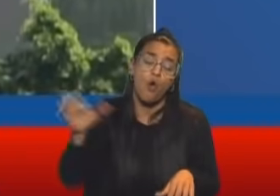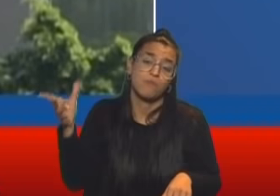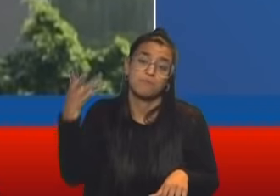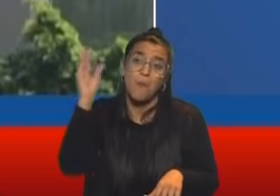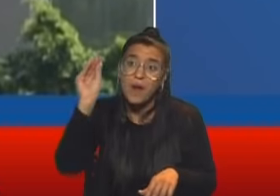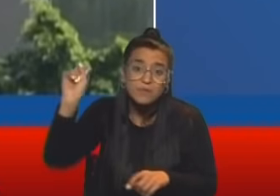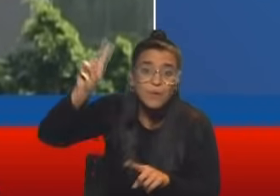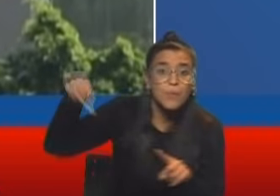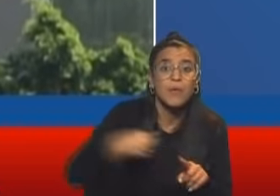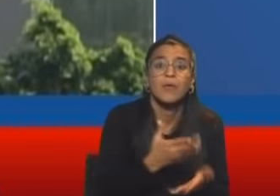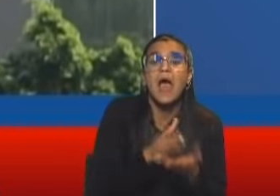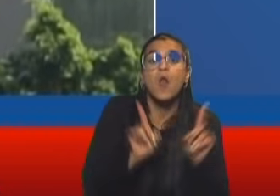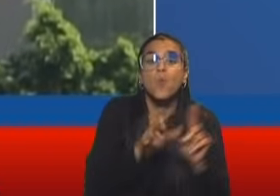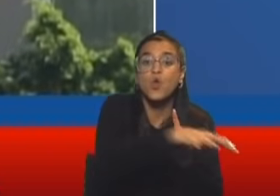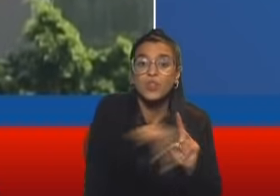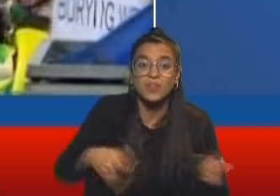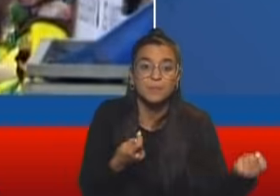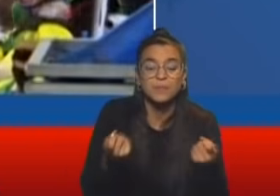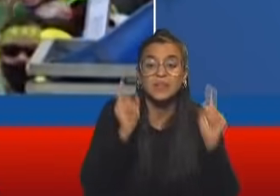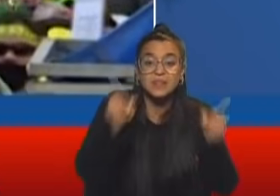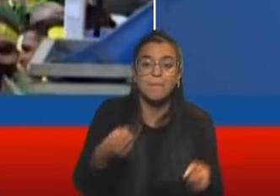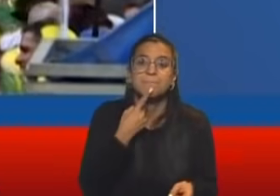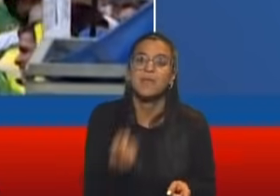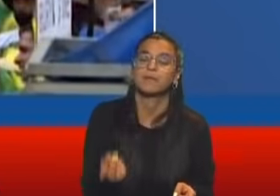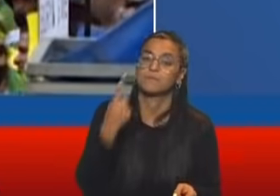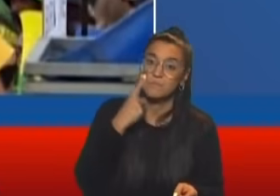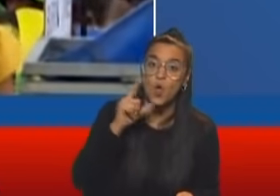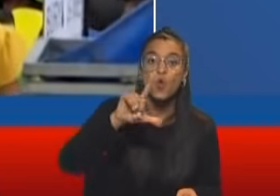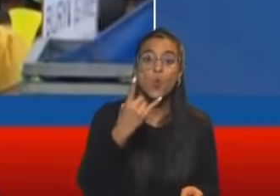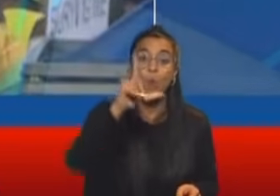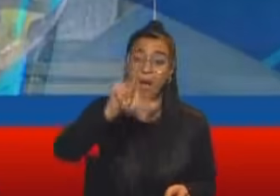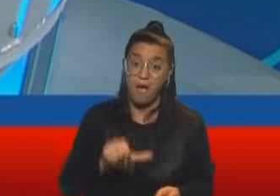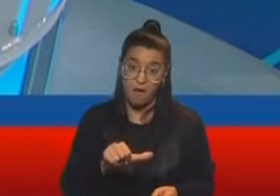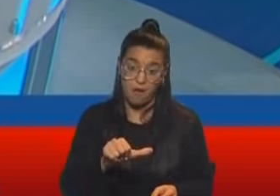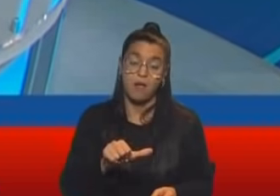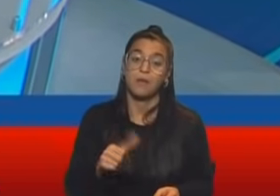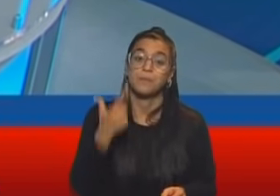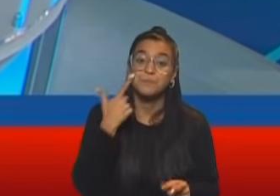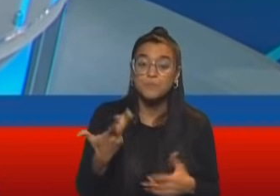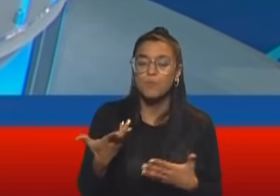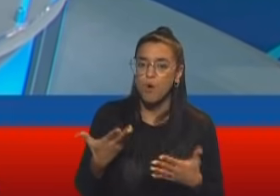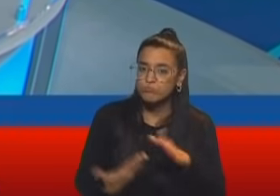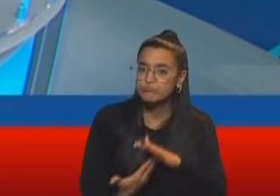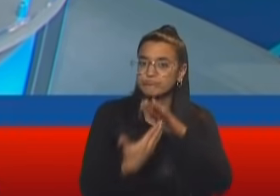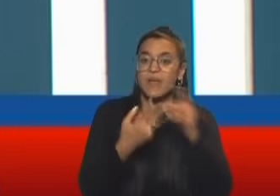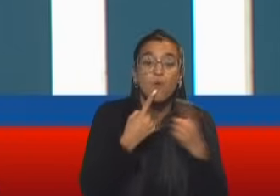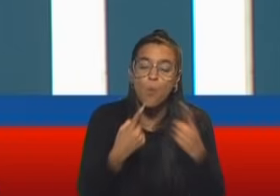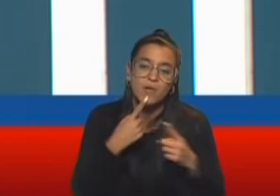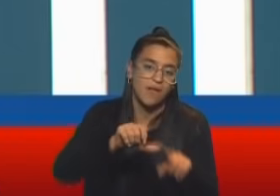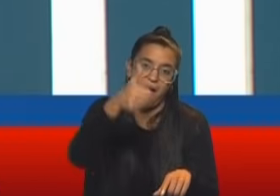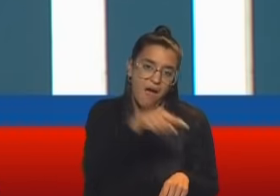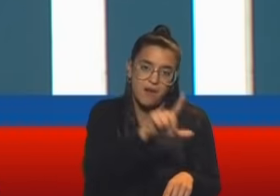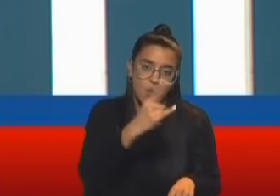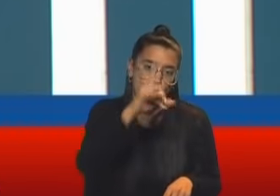en determinados distritos. Detrás de todo eso está el fantasma de Lula. Claro, Lula lleva la delantera en cualquier encuesta. Bueno, no